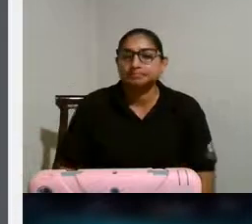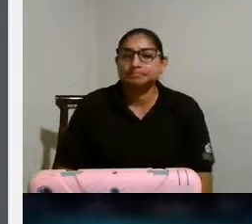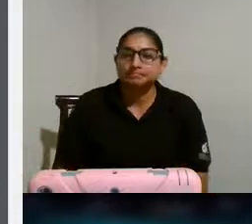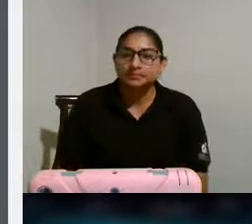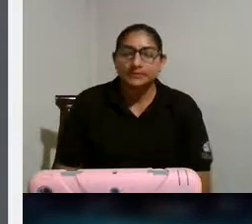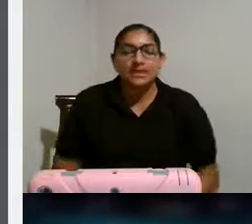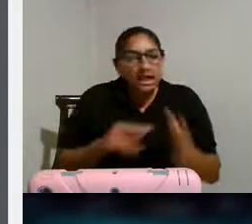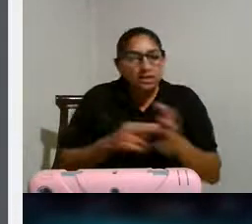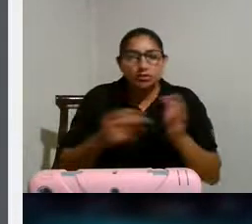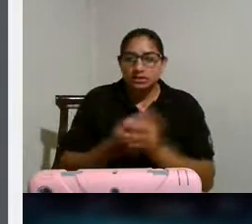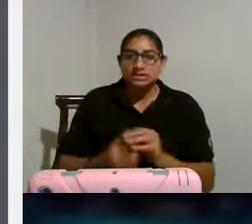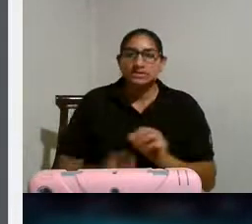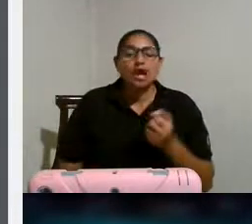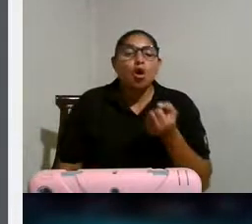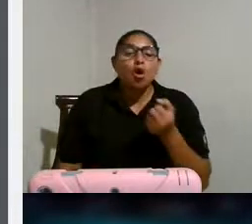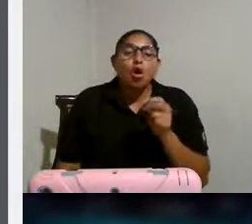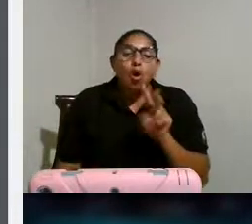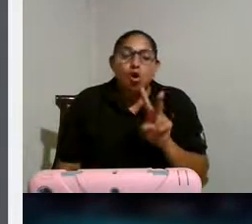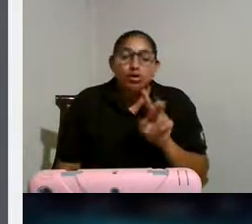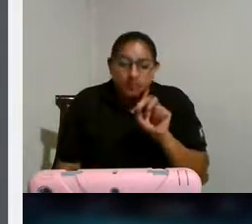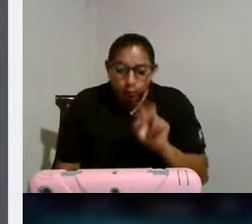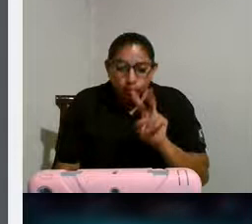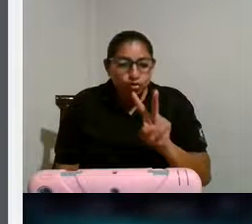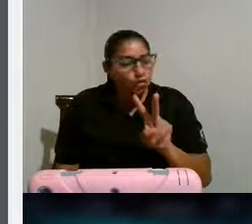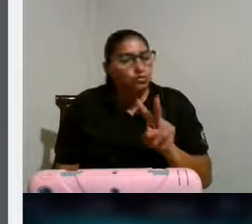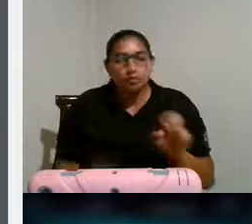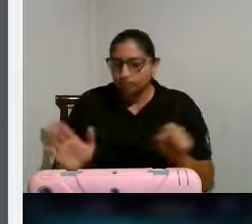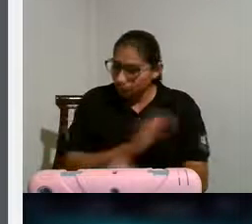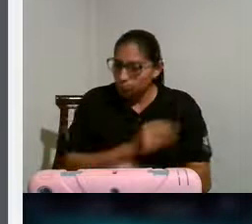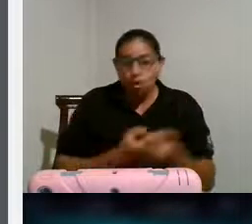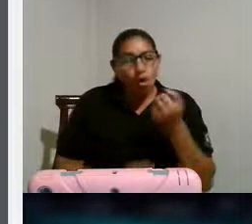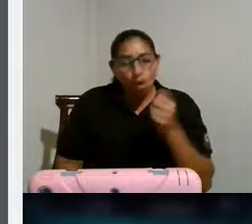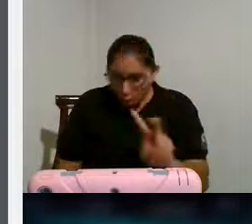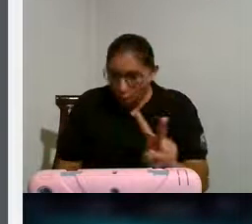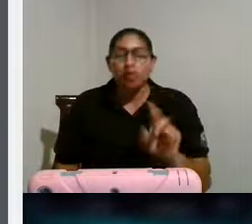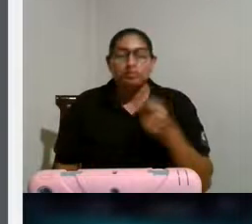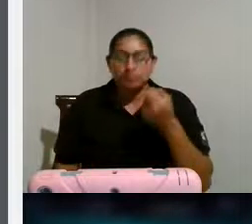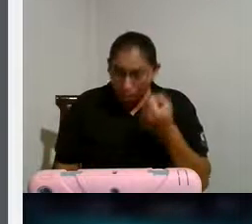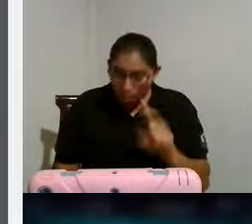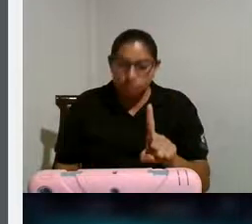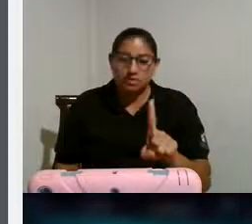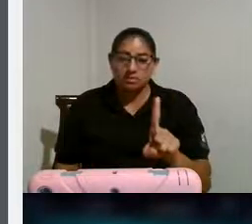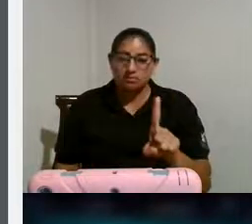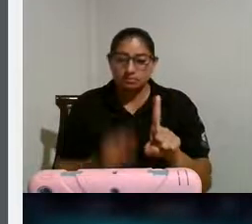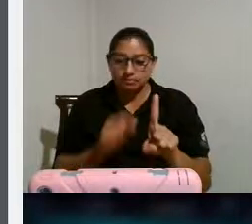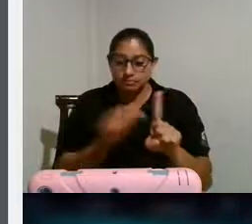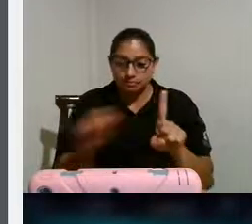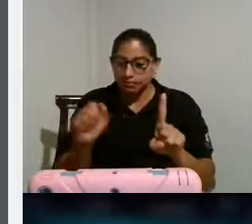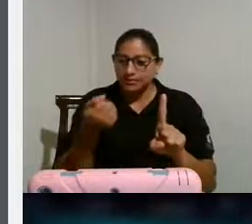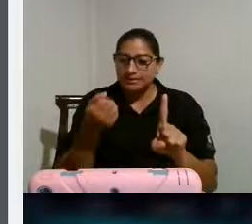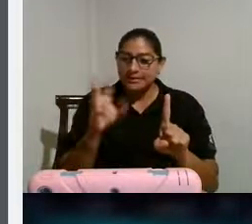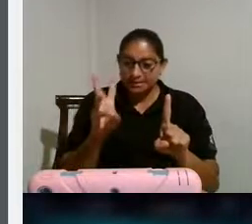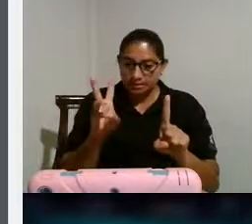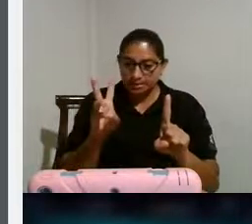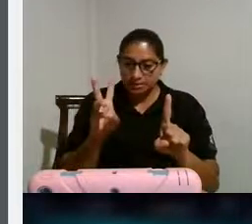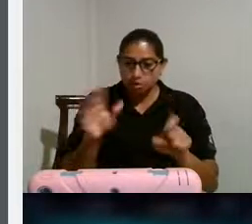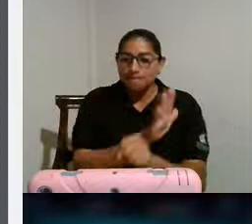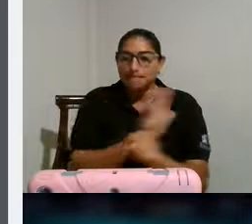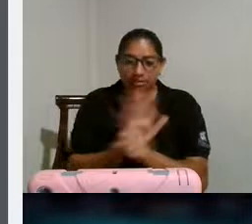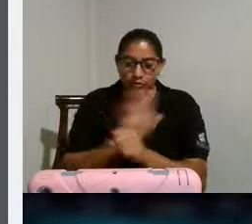dejamos y x para que usted pueda sustituir valores si lo necesitara en la x. Es decir, si le dicen cuál